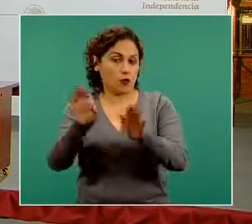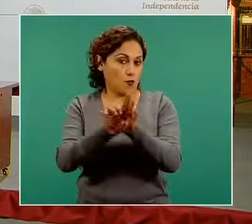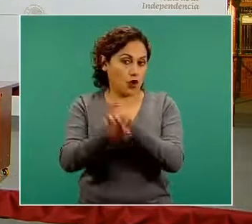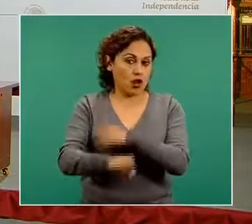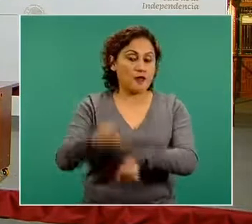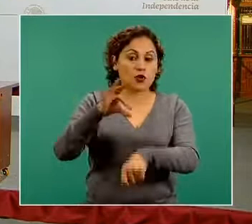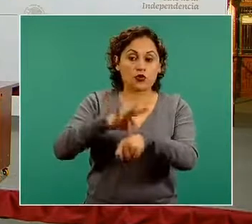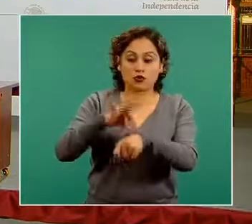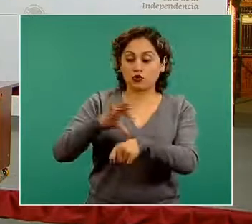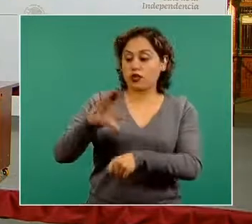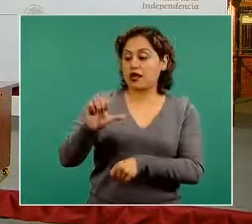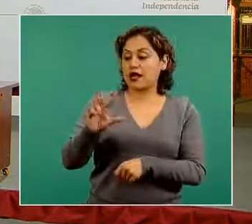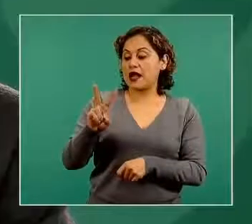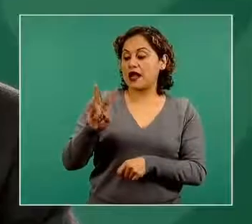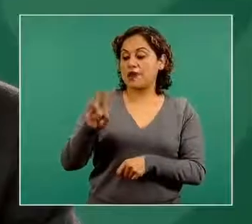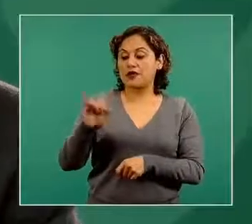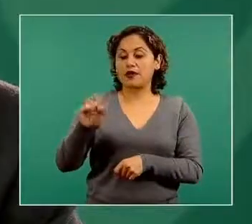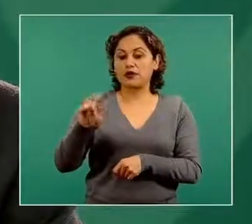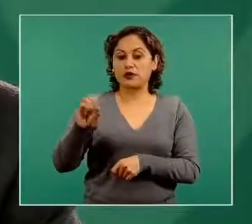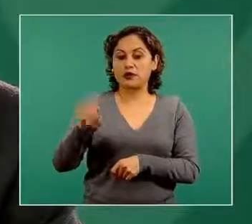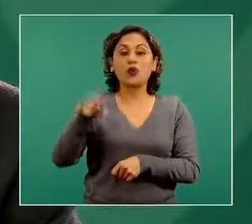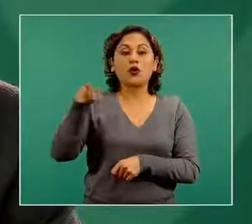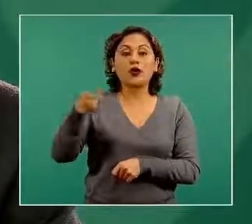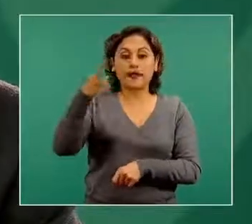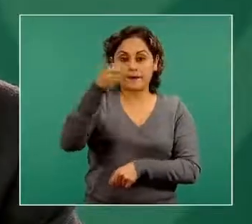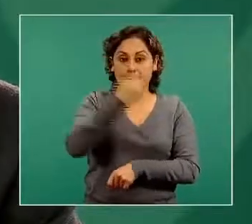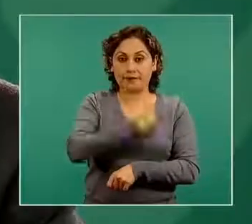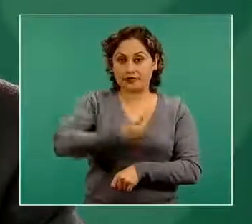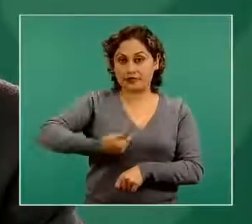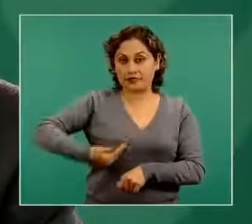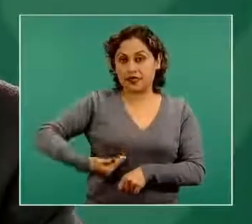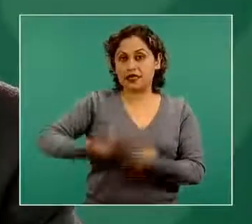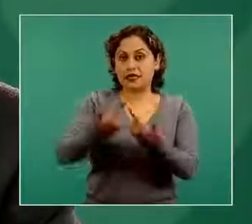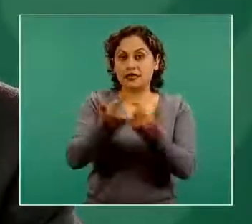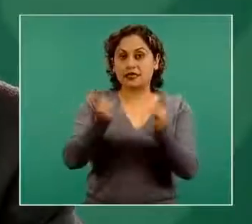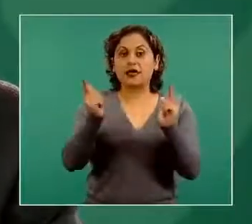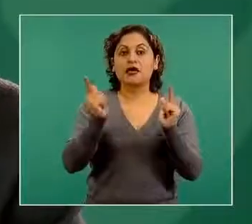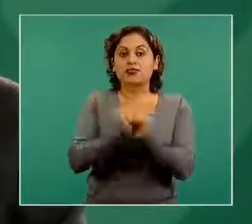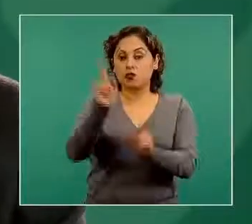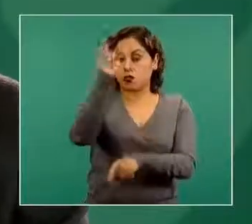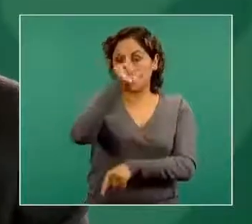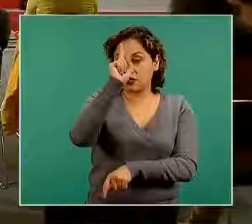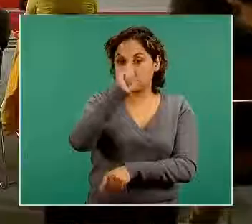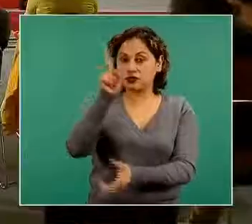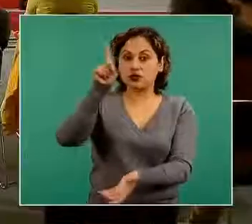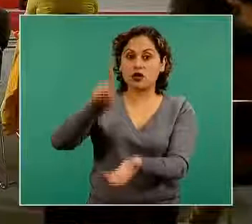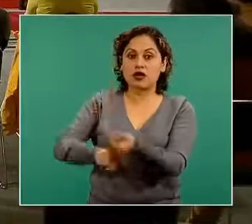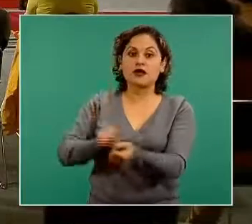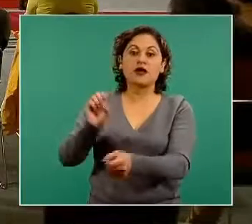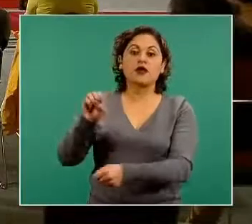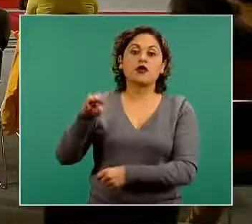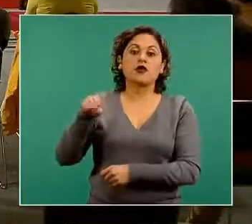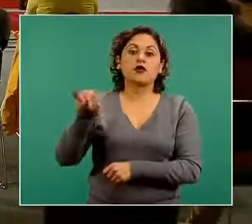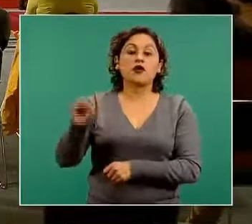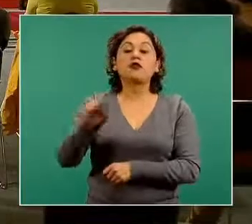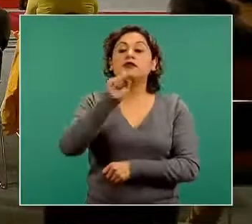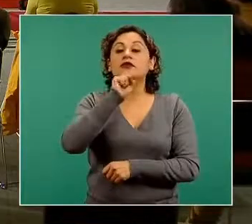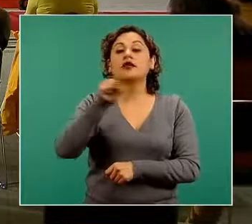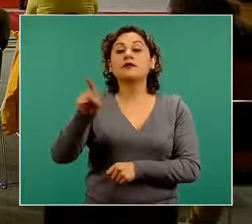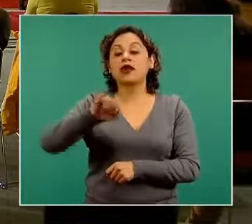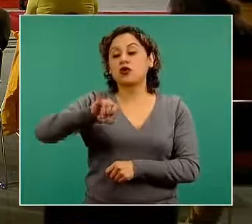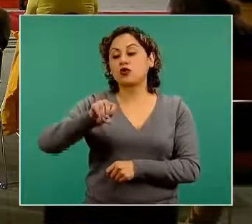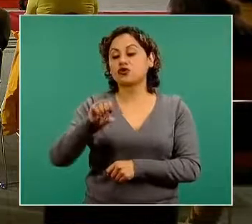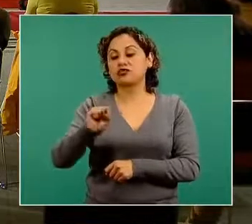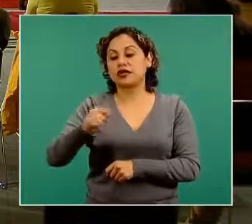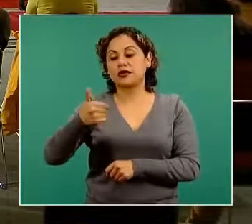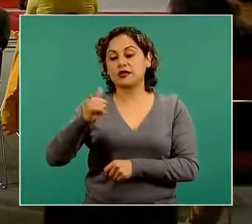Cravioto, quien es el presidente del grupo asesor de la OMS, y también el caso del doctor José Ignacio Santos, quien además de ser